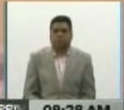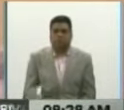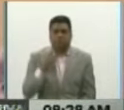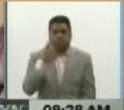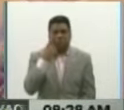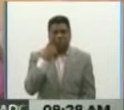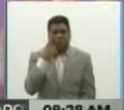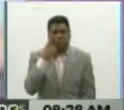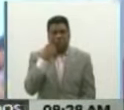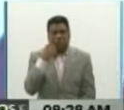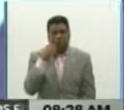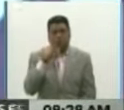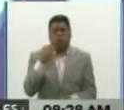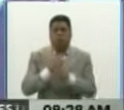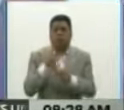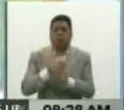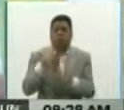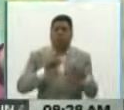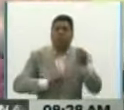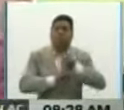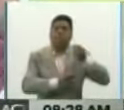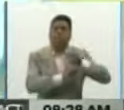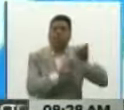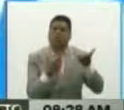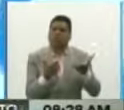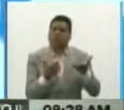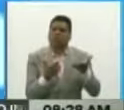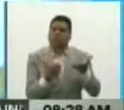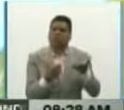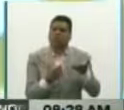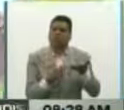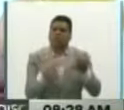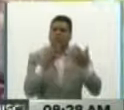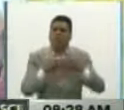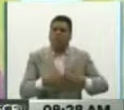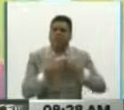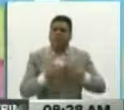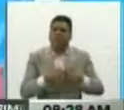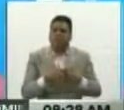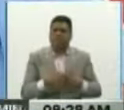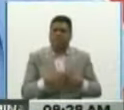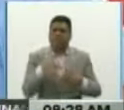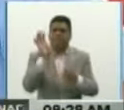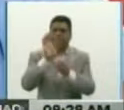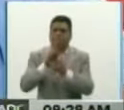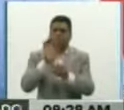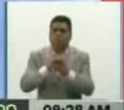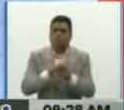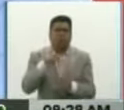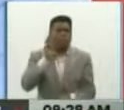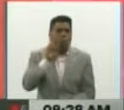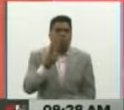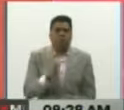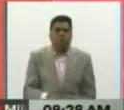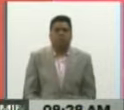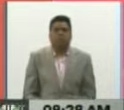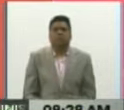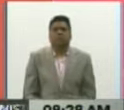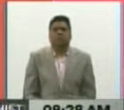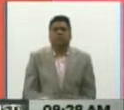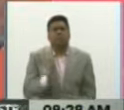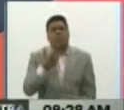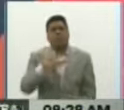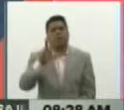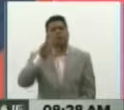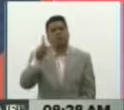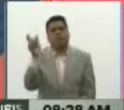trabajadores que sí están en la calle apoyando a Empresas Polar? Porque hemos visto. Ellos han montado su campaña. Aquí mismo en Los Ruices, hace como 3 meses, 4 meses,